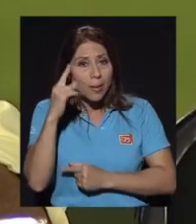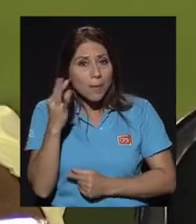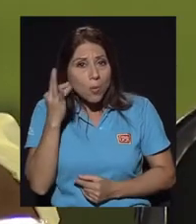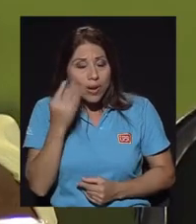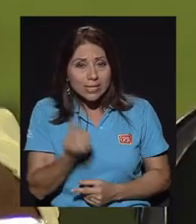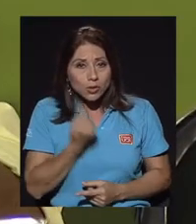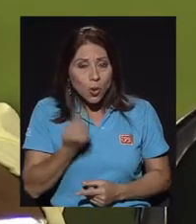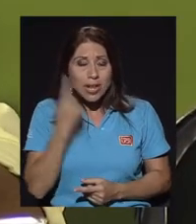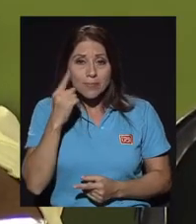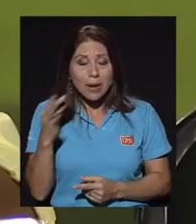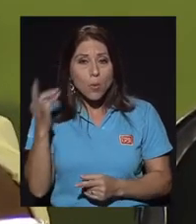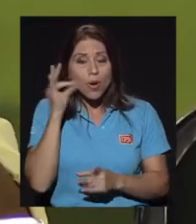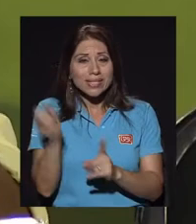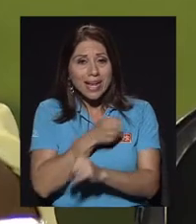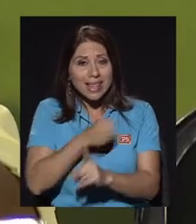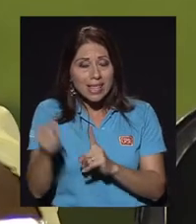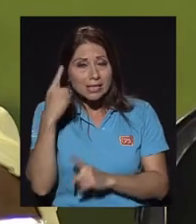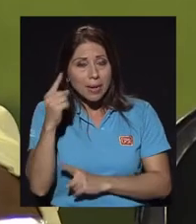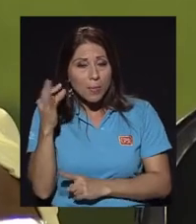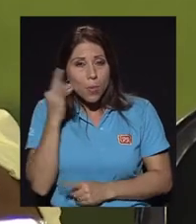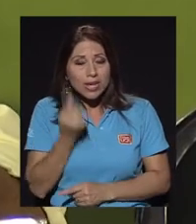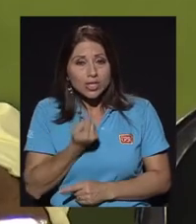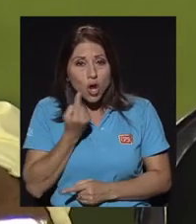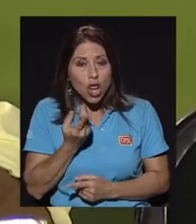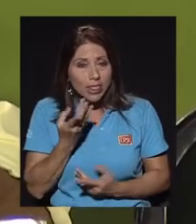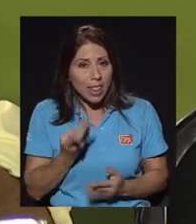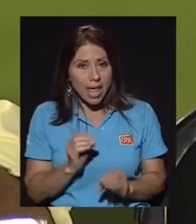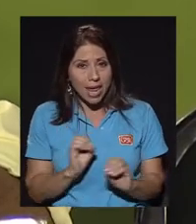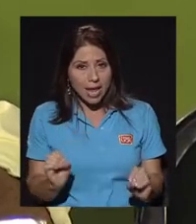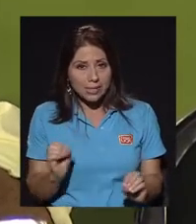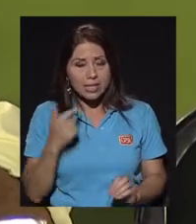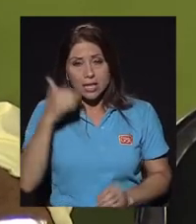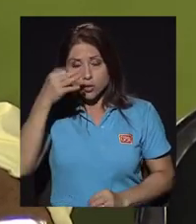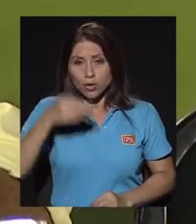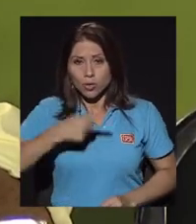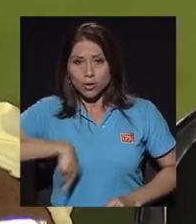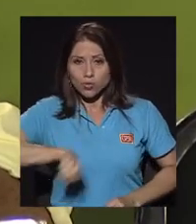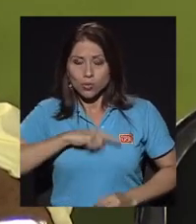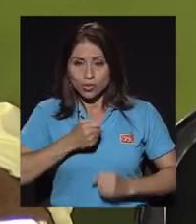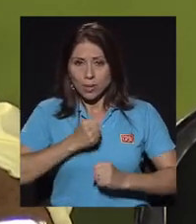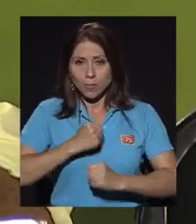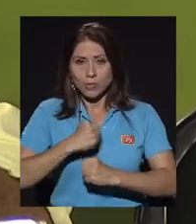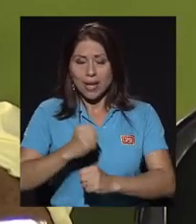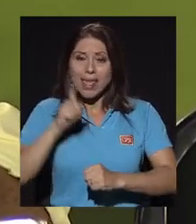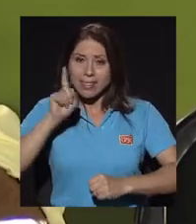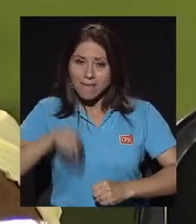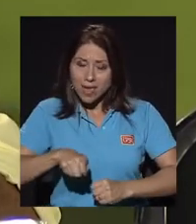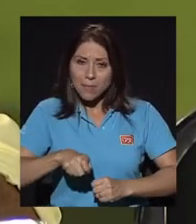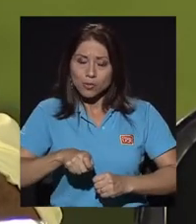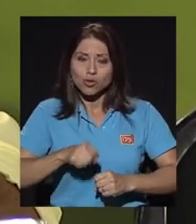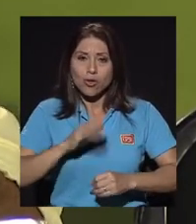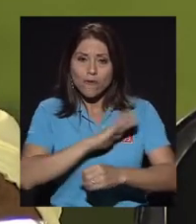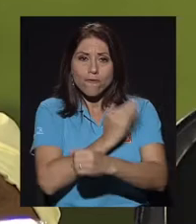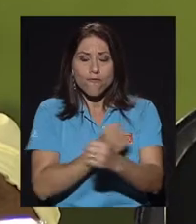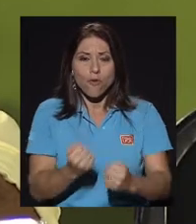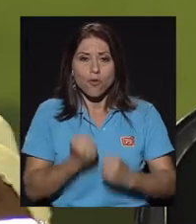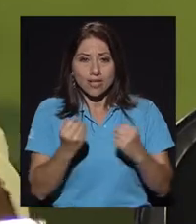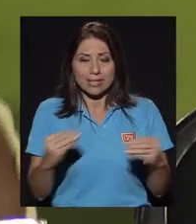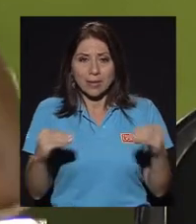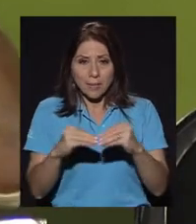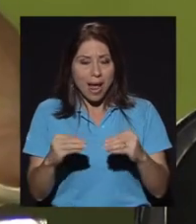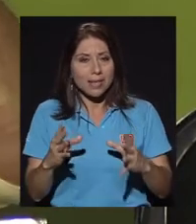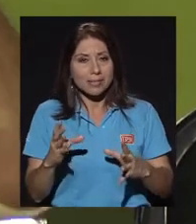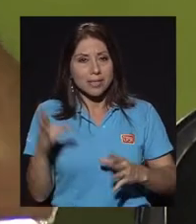mujeres solas, para mujeres agredidas, para madres solteras, que creo que nosotros en la municipalidad debiéramos de fortalecer